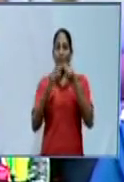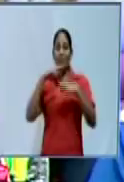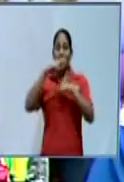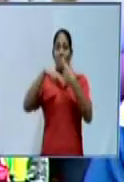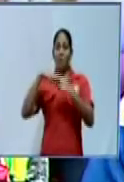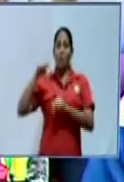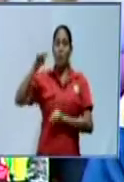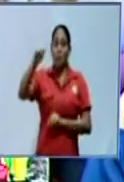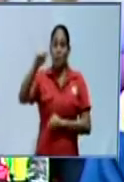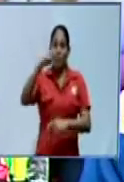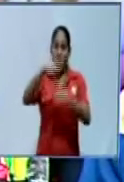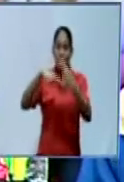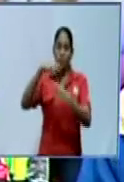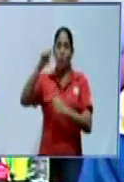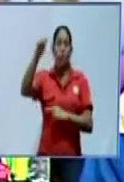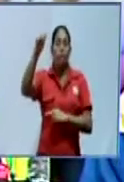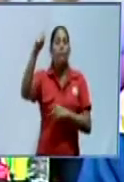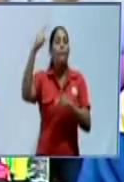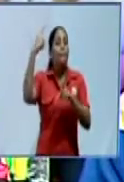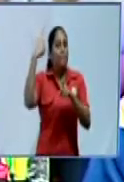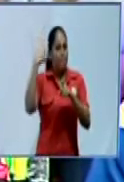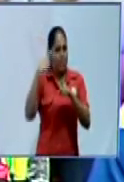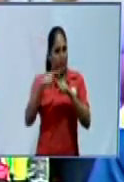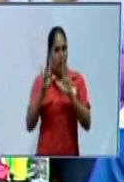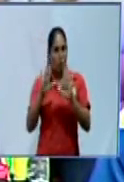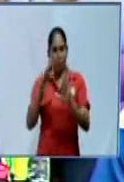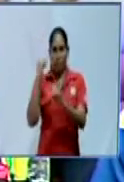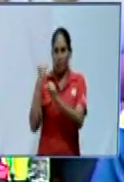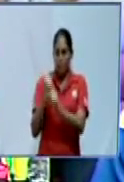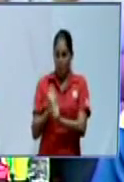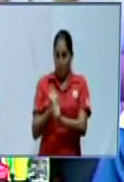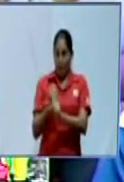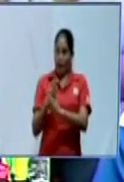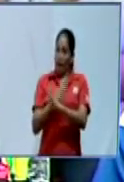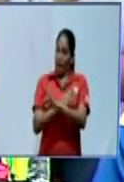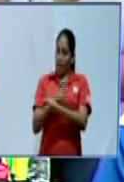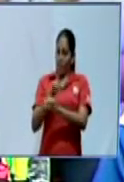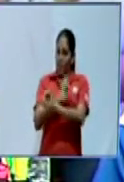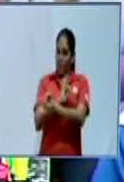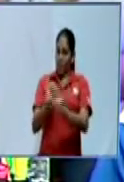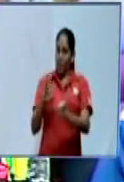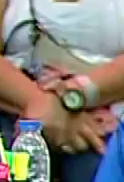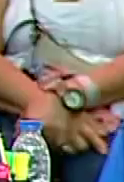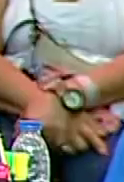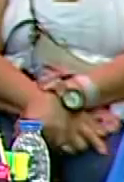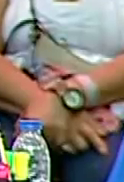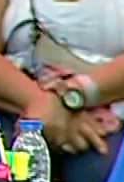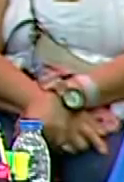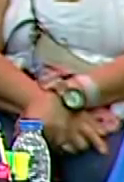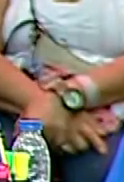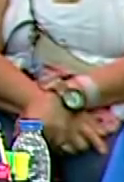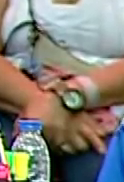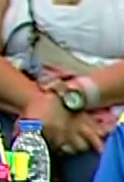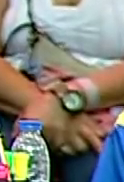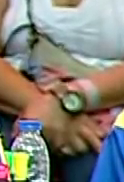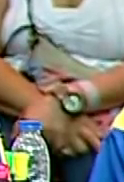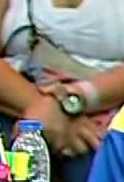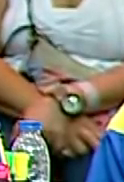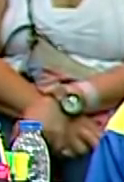revolucionarias. Pero de todas maneras, antes de darle la palabra a Pérez Pirela, que ya lo tengo ahí, yo